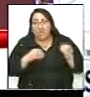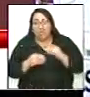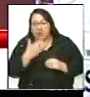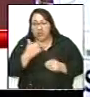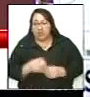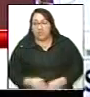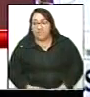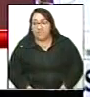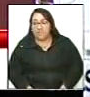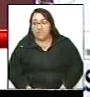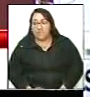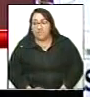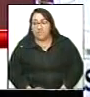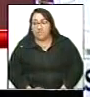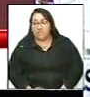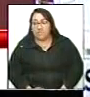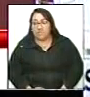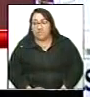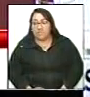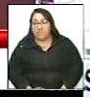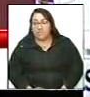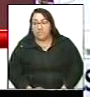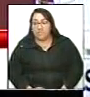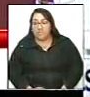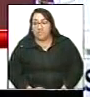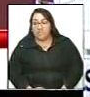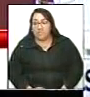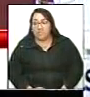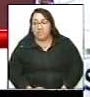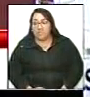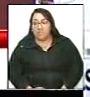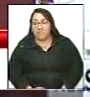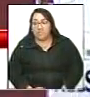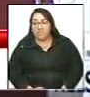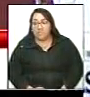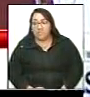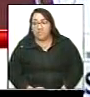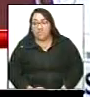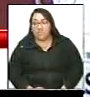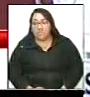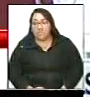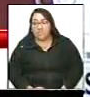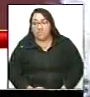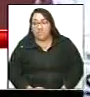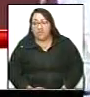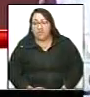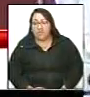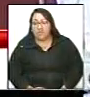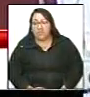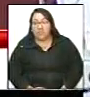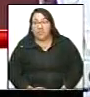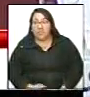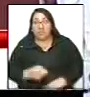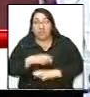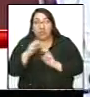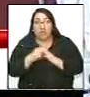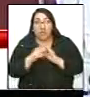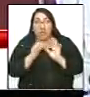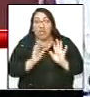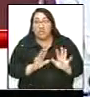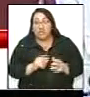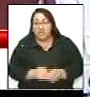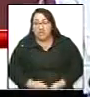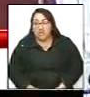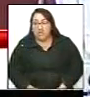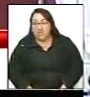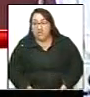lo perfeccionen. Así que pero también dije que consideraba de que el proyecto, así como estaba, en